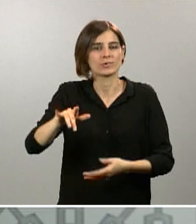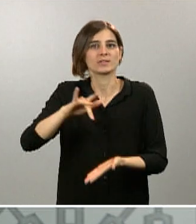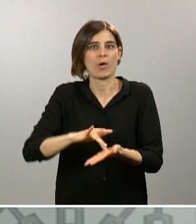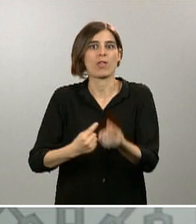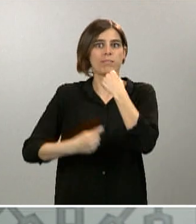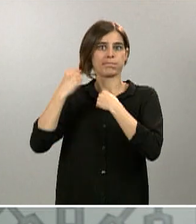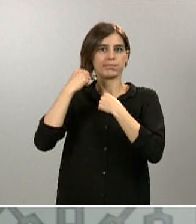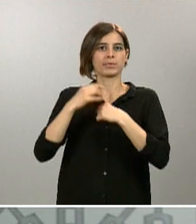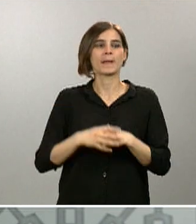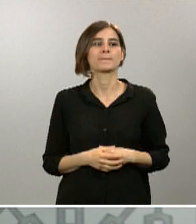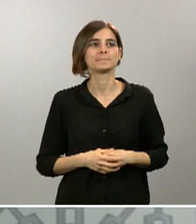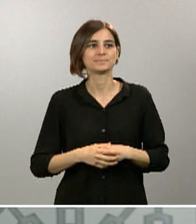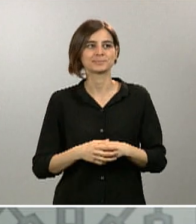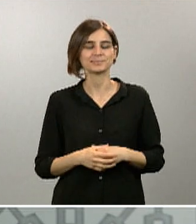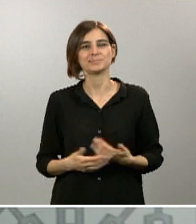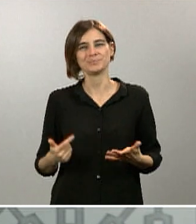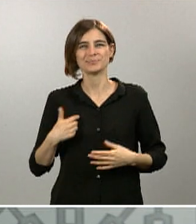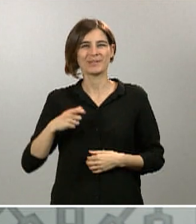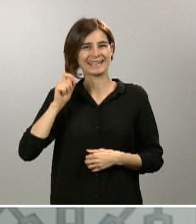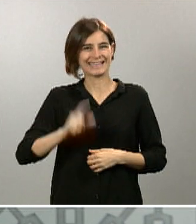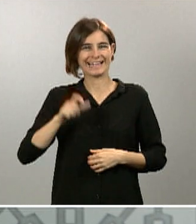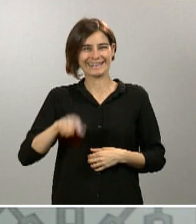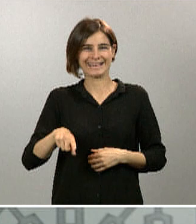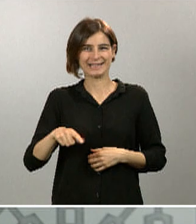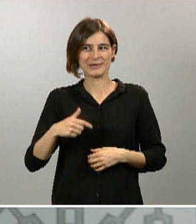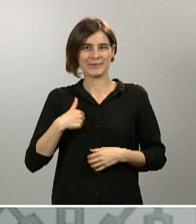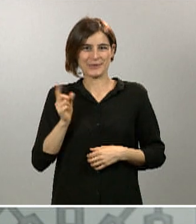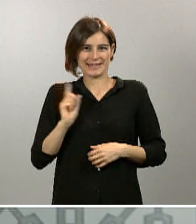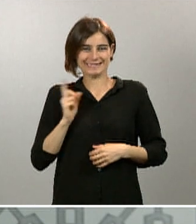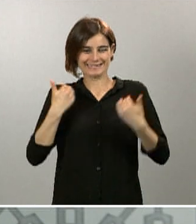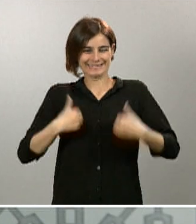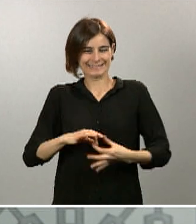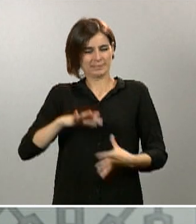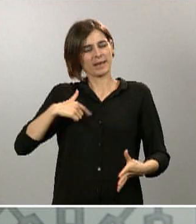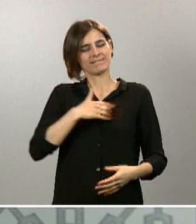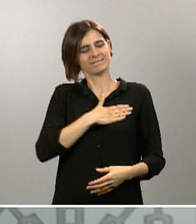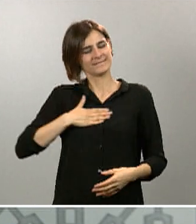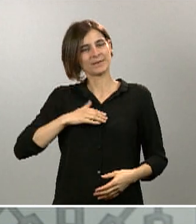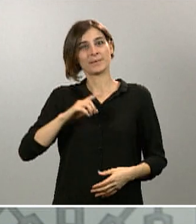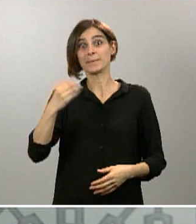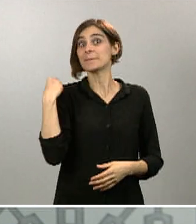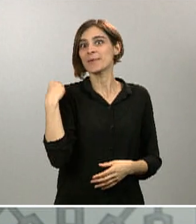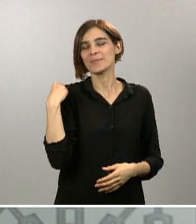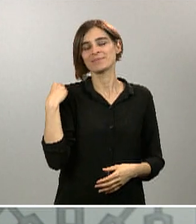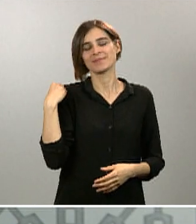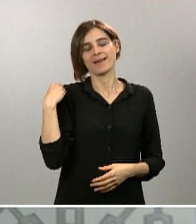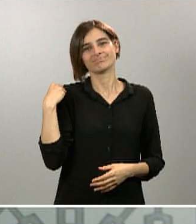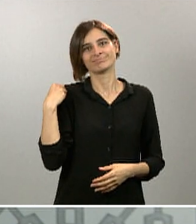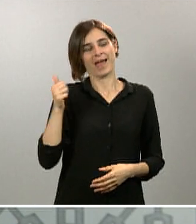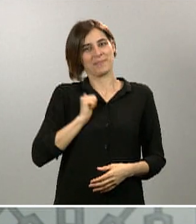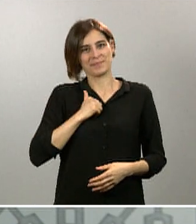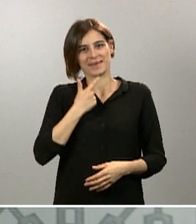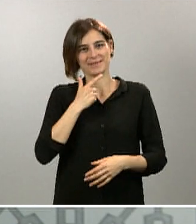cosas que hago habitualmente, pero voy a aprovechar esta pregunta primero para agradecer todas las muestras de cariño que he recibido de muchísima